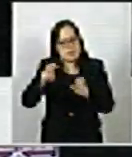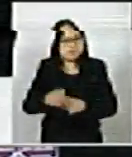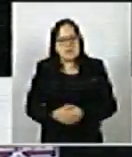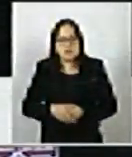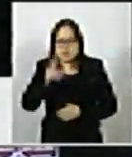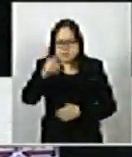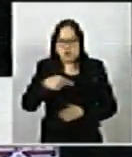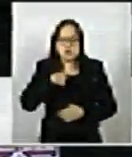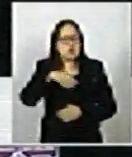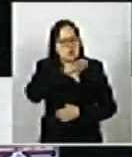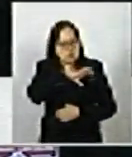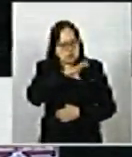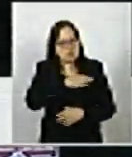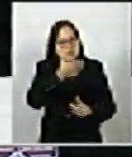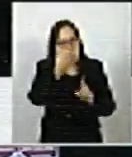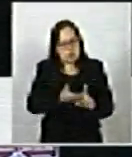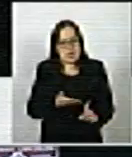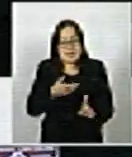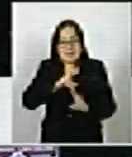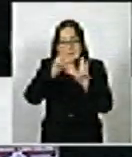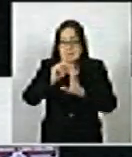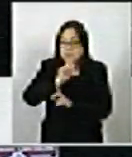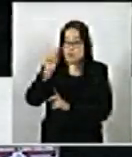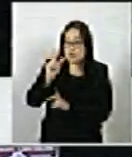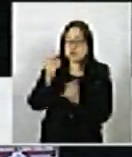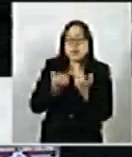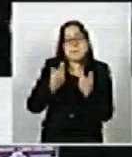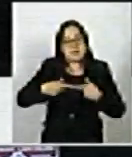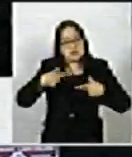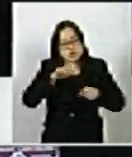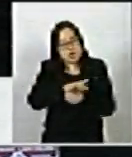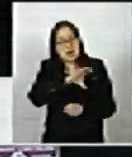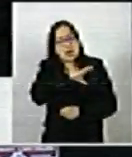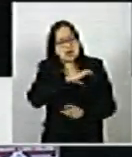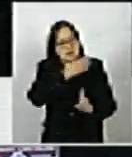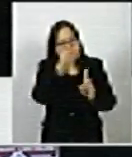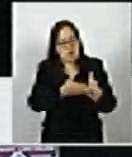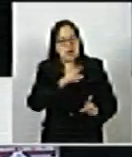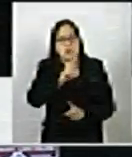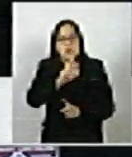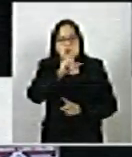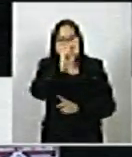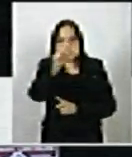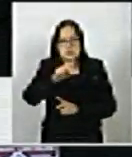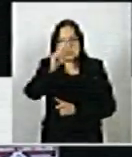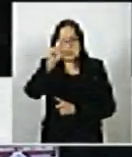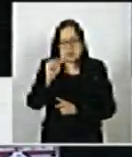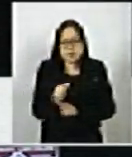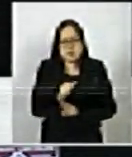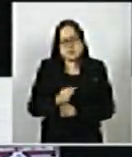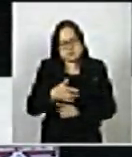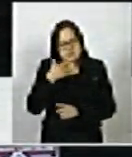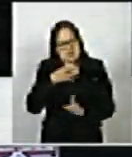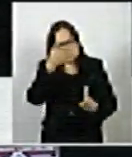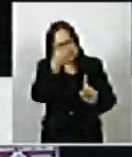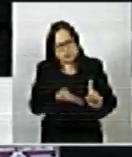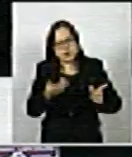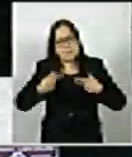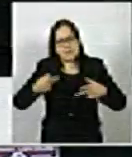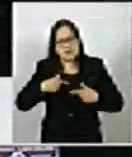mucho profesionalmente y personalmente también un suv me parece un hombre